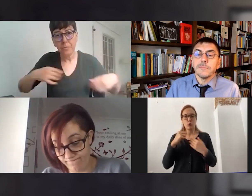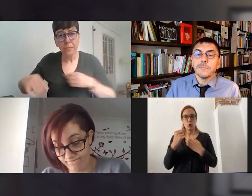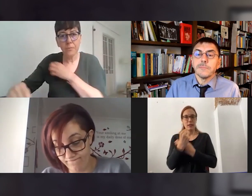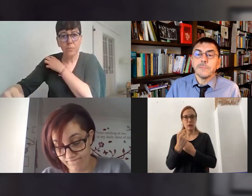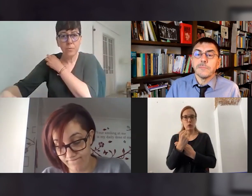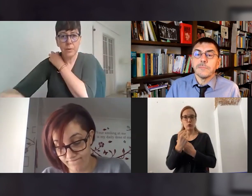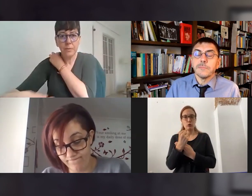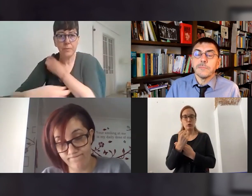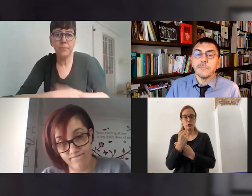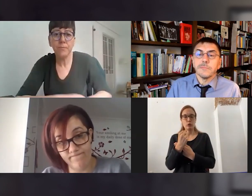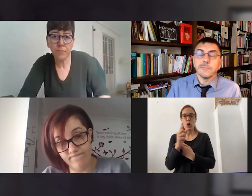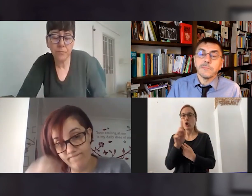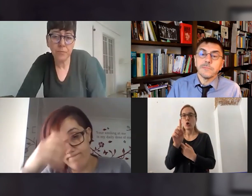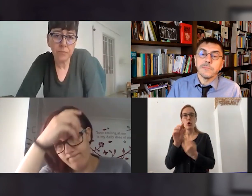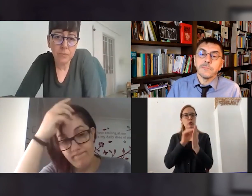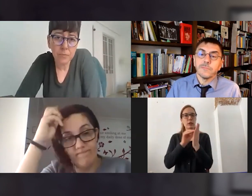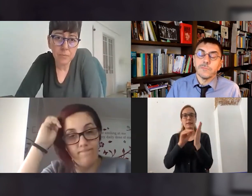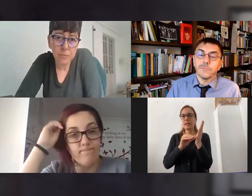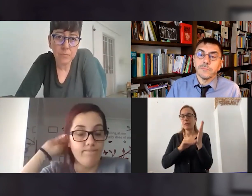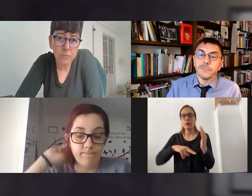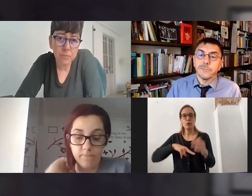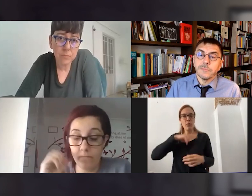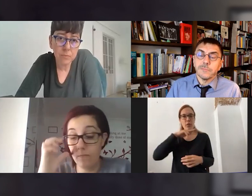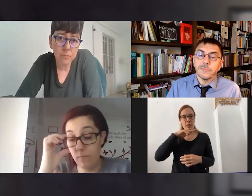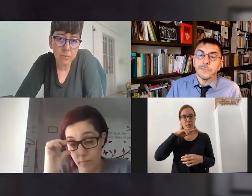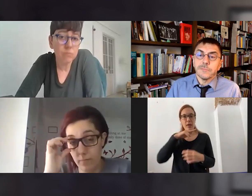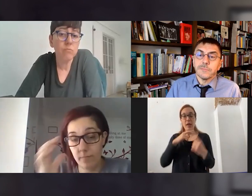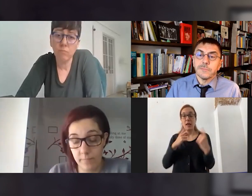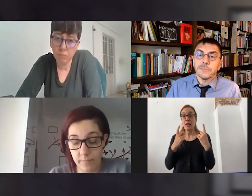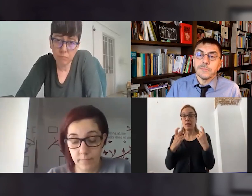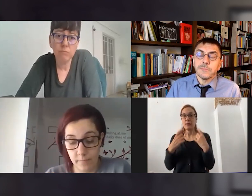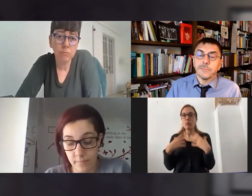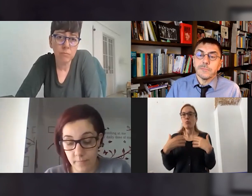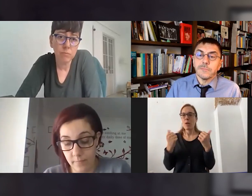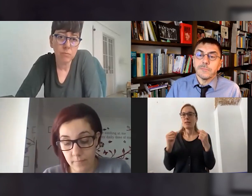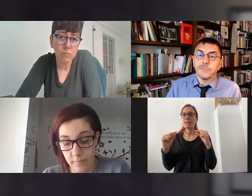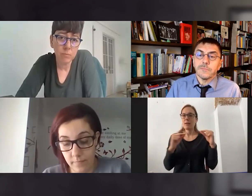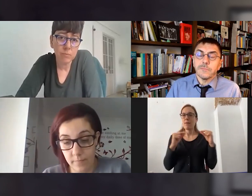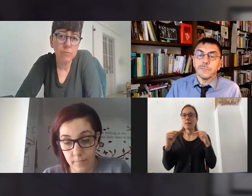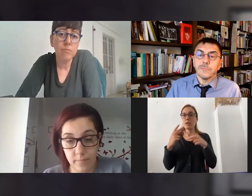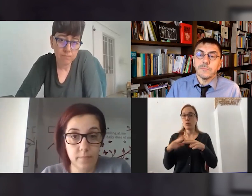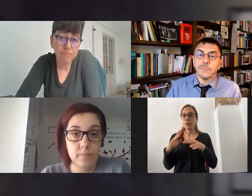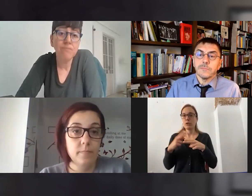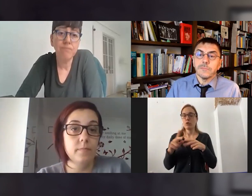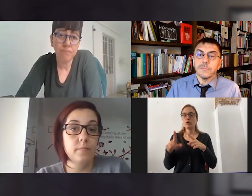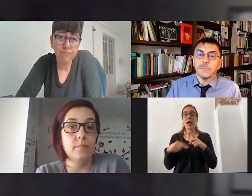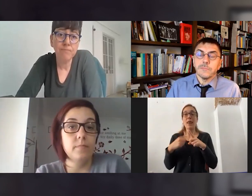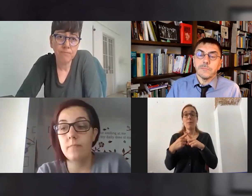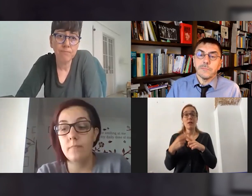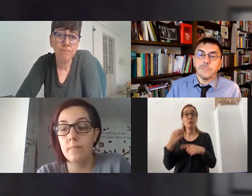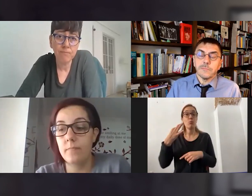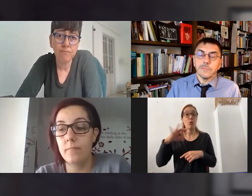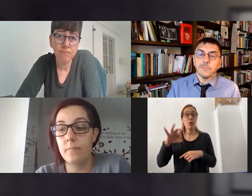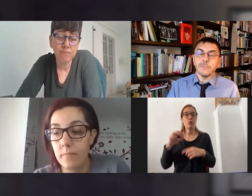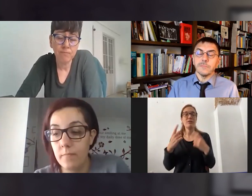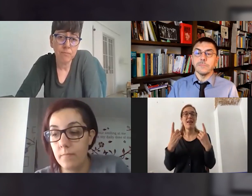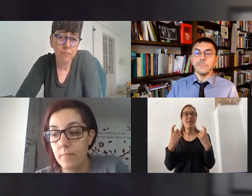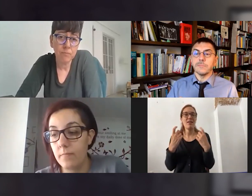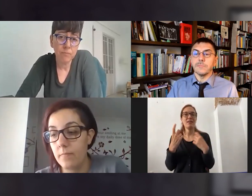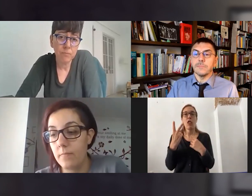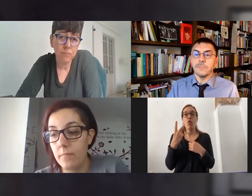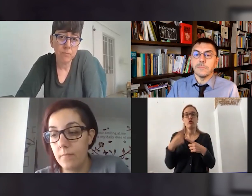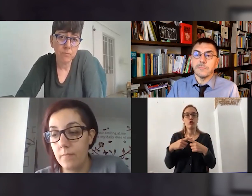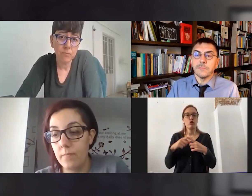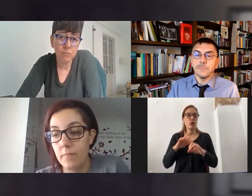que además necesitamos mucho más debates políticos y que a Podemos además le hacen falta dos cosas de forma muy clara, más arraigo